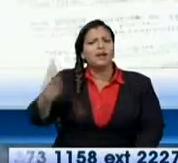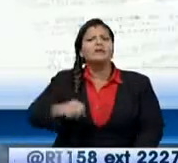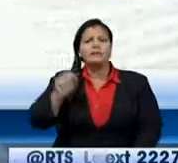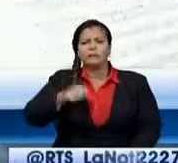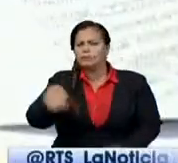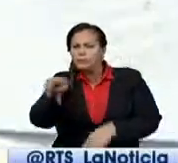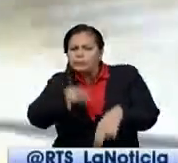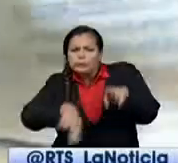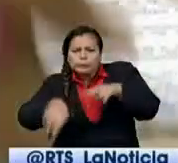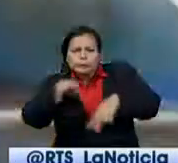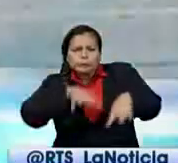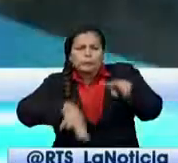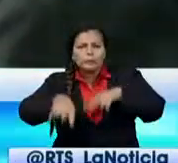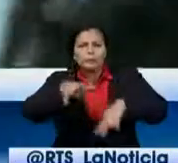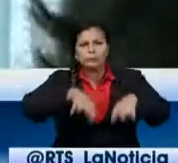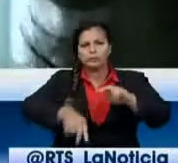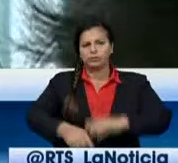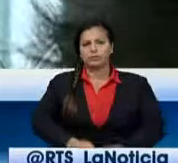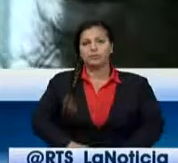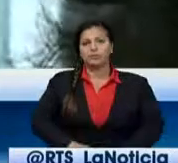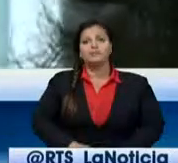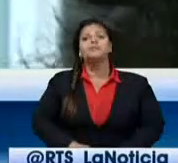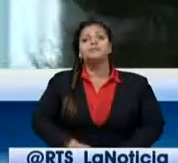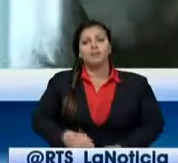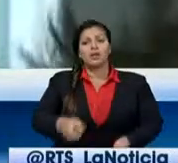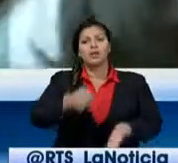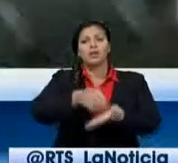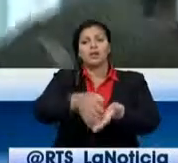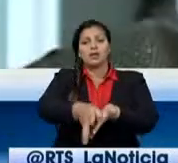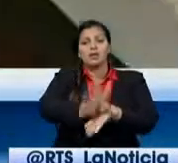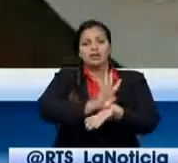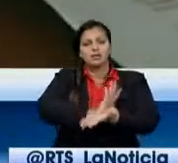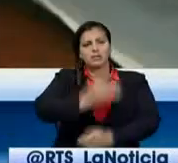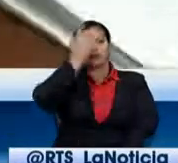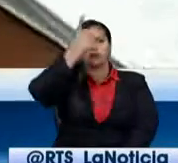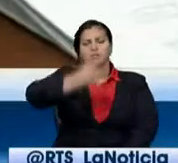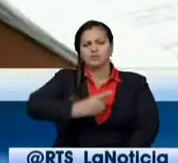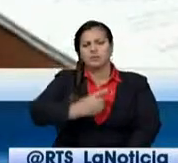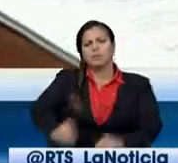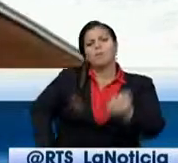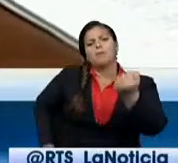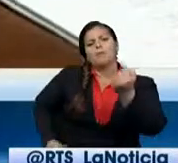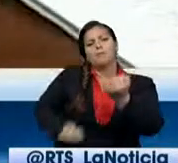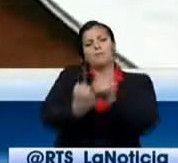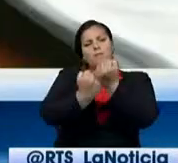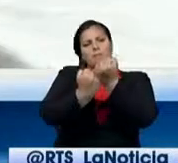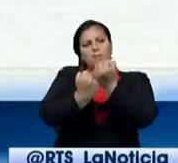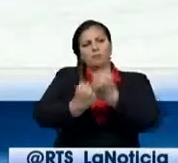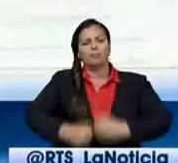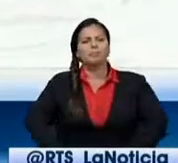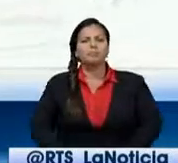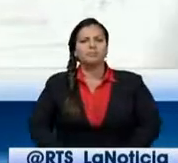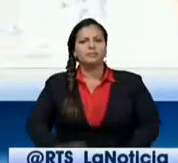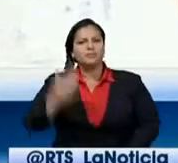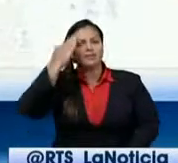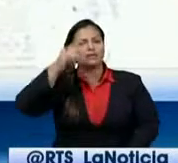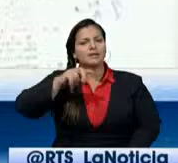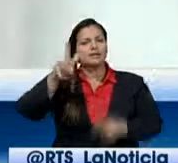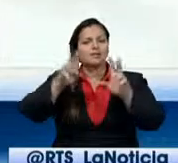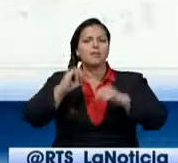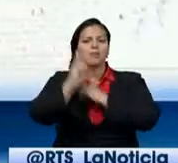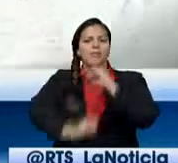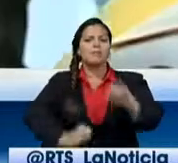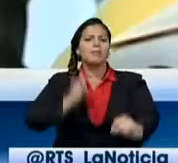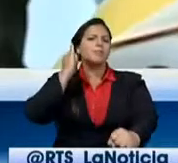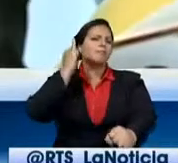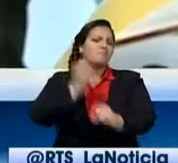Y defiende la decisión de la Asamblea de mantenerse en el texto original, pues dice que el arbitraje internacional iría en contra del proyecto